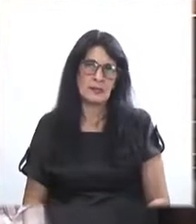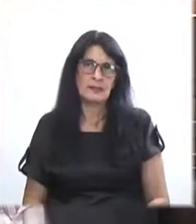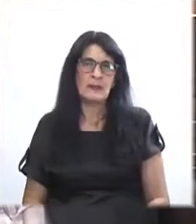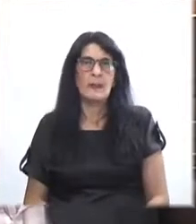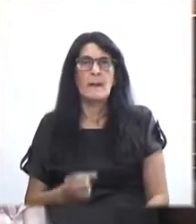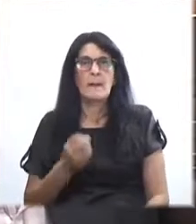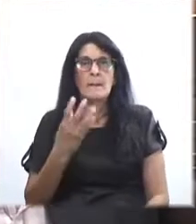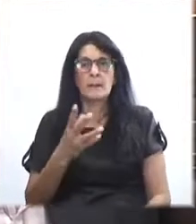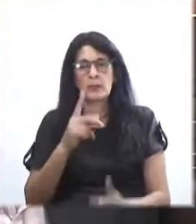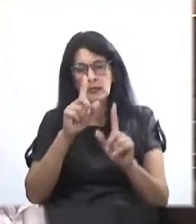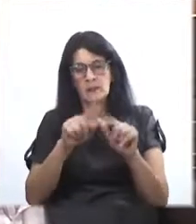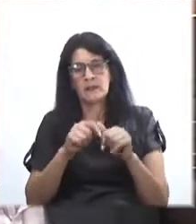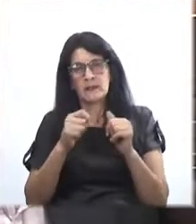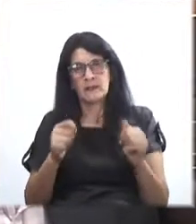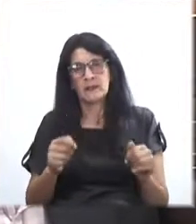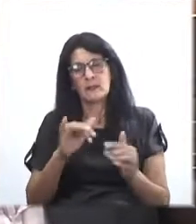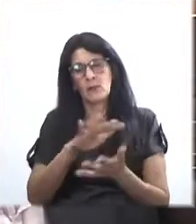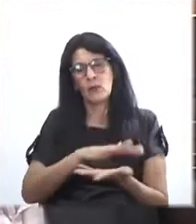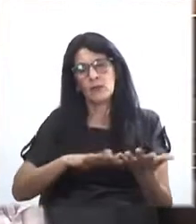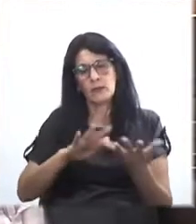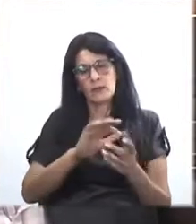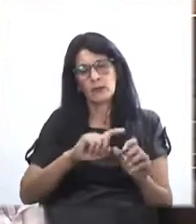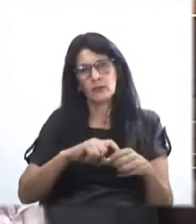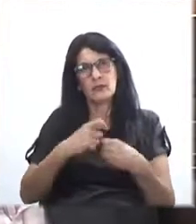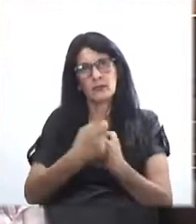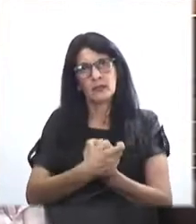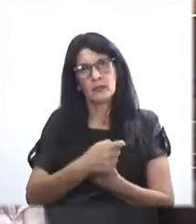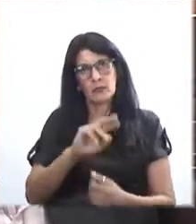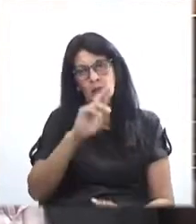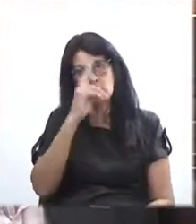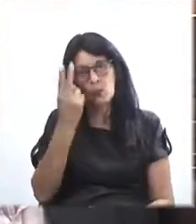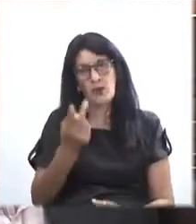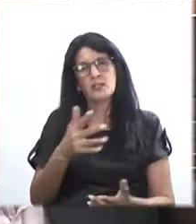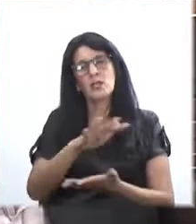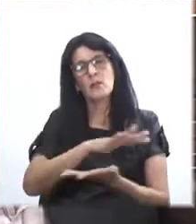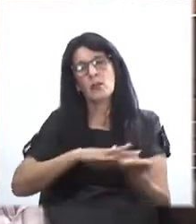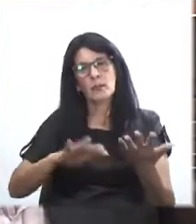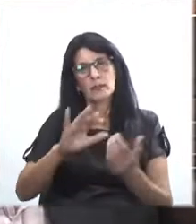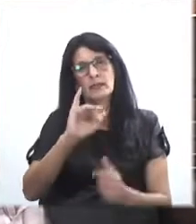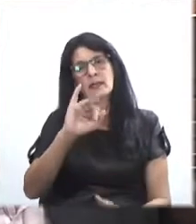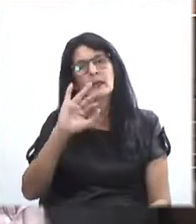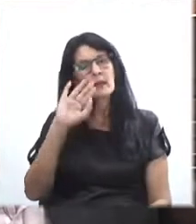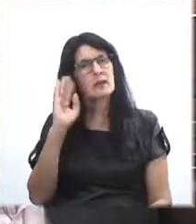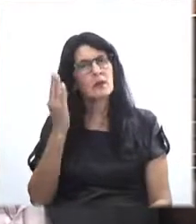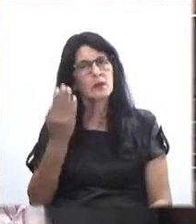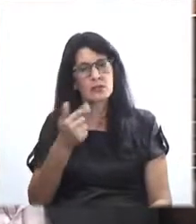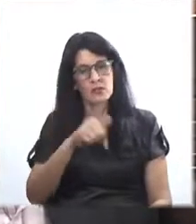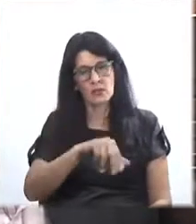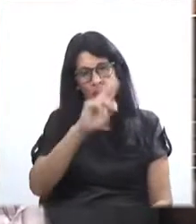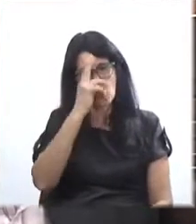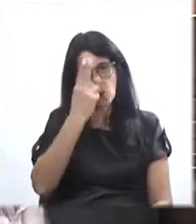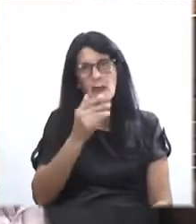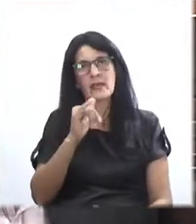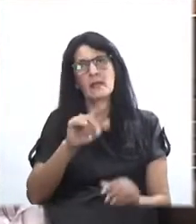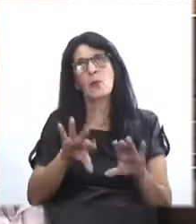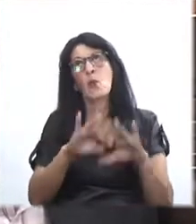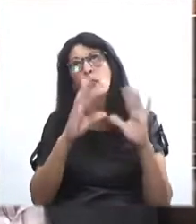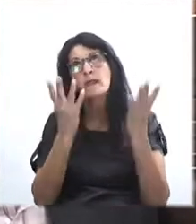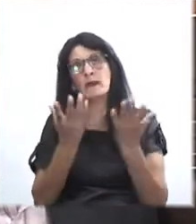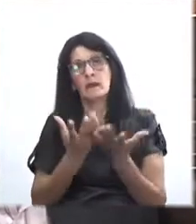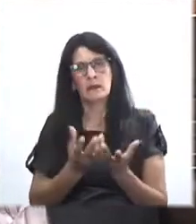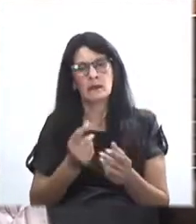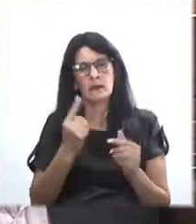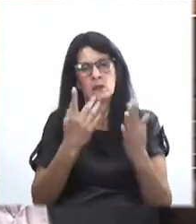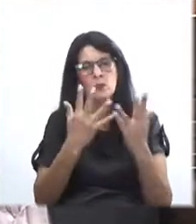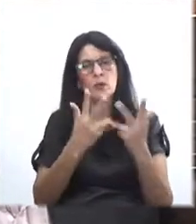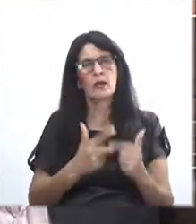Porque el PIT-CNT, el movimiento sindical uruguayo, es un orgullo para el Uruguay, es reconocido no solamente en el Uruguay, sino a nivel mundial, y es una